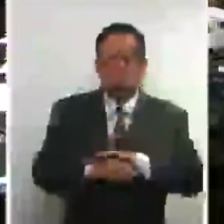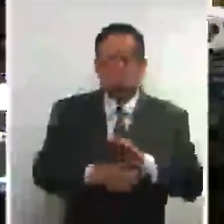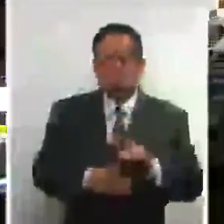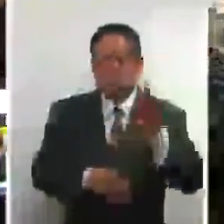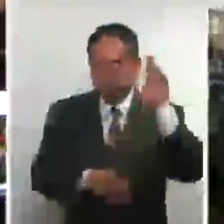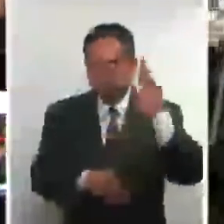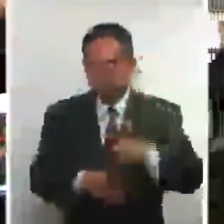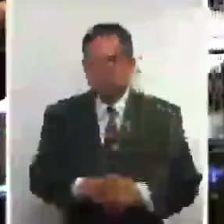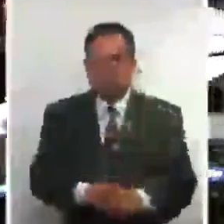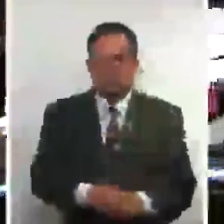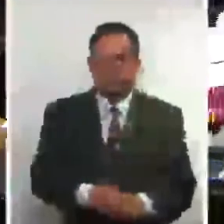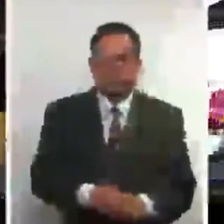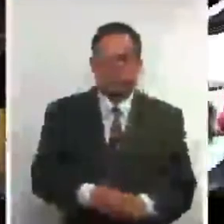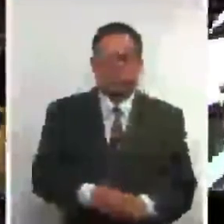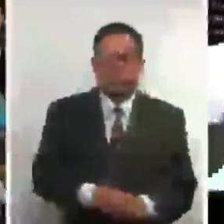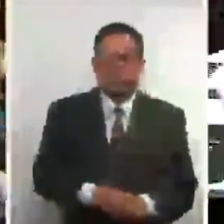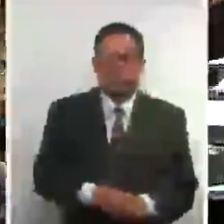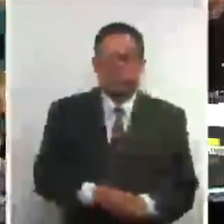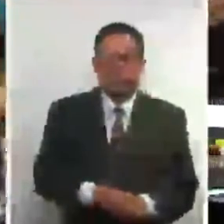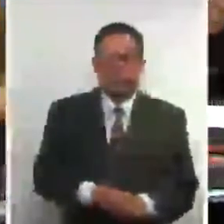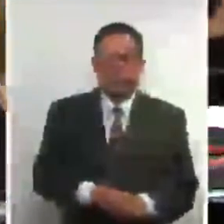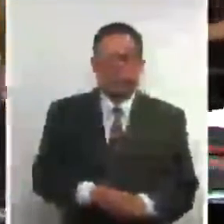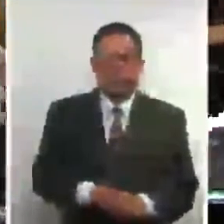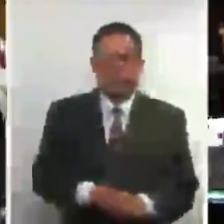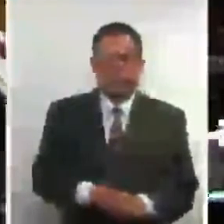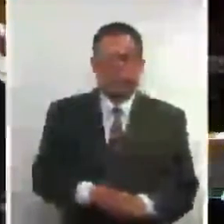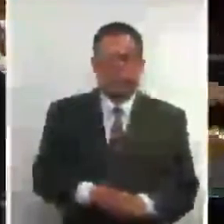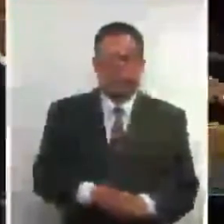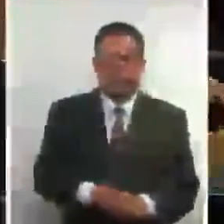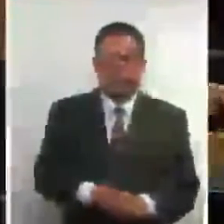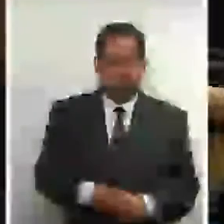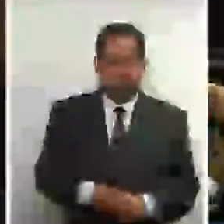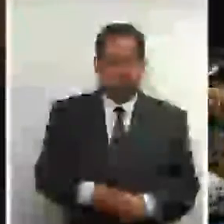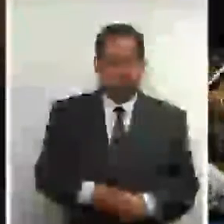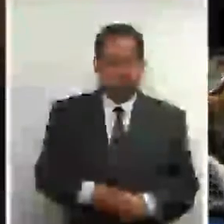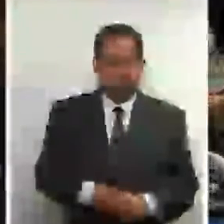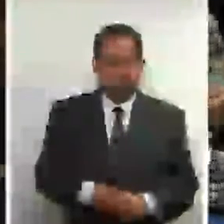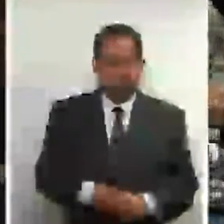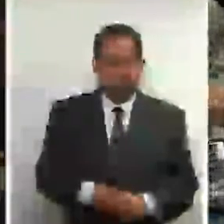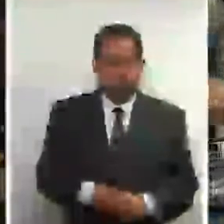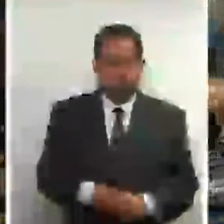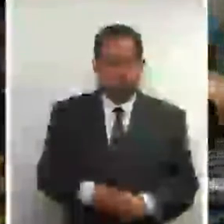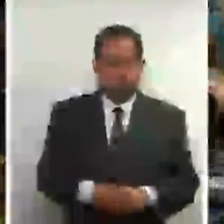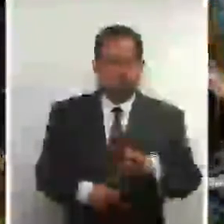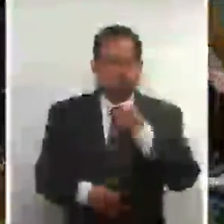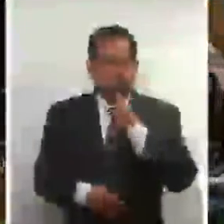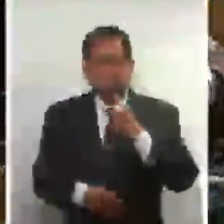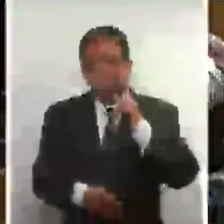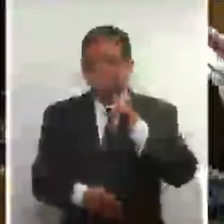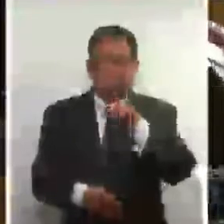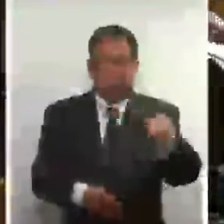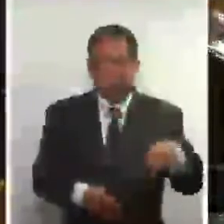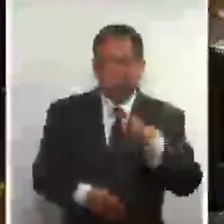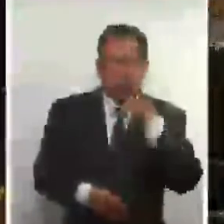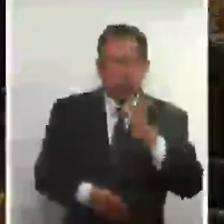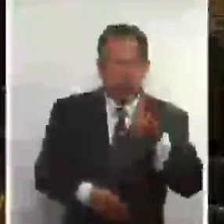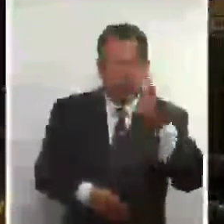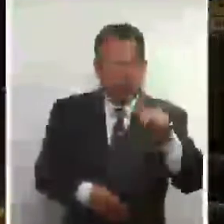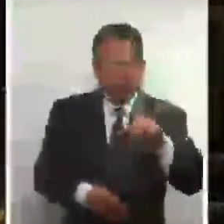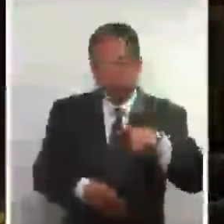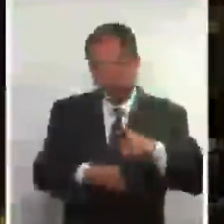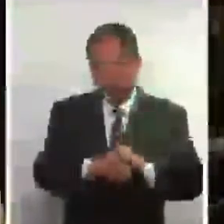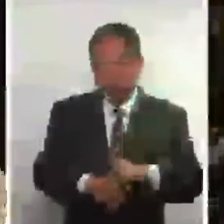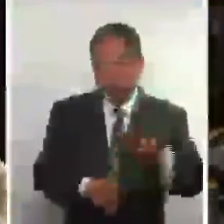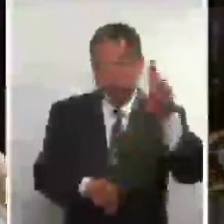manifestarlo. Las y los constituyentes que estén por la